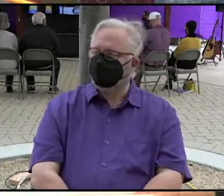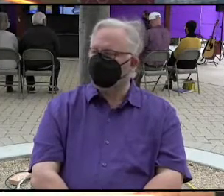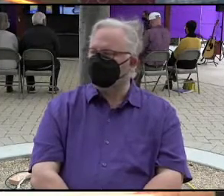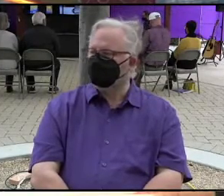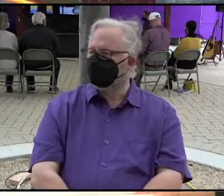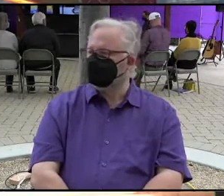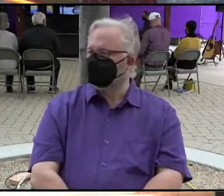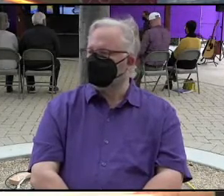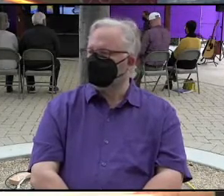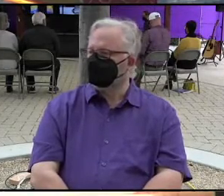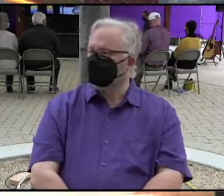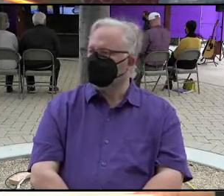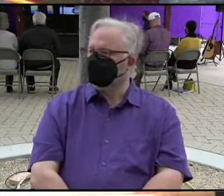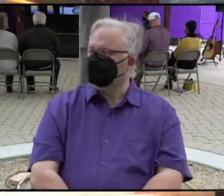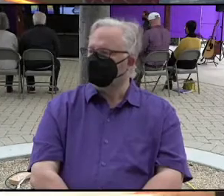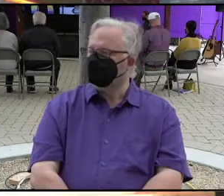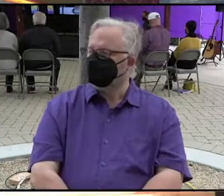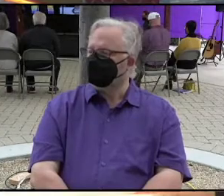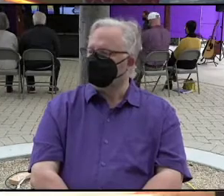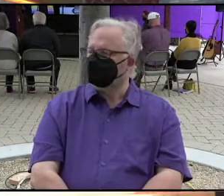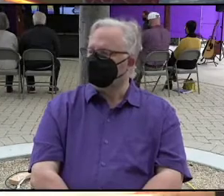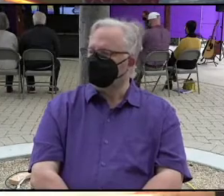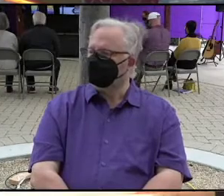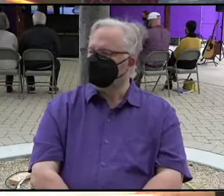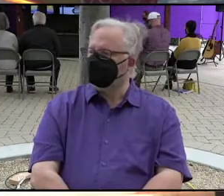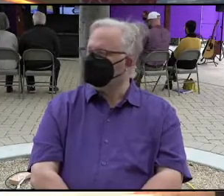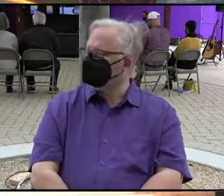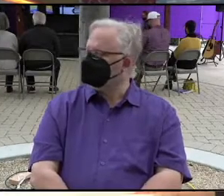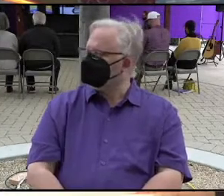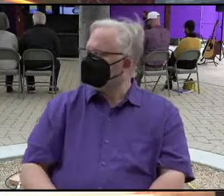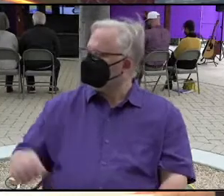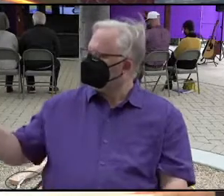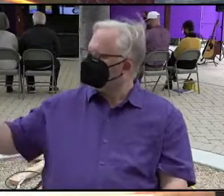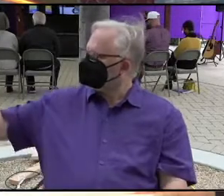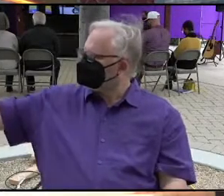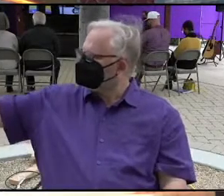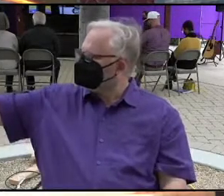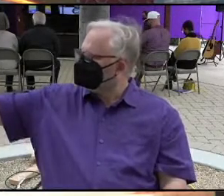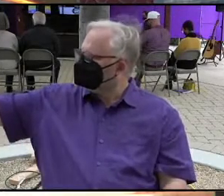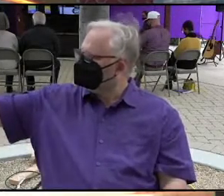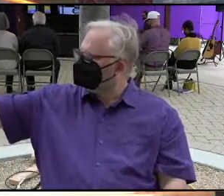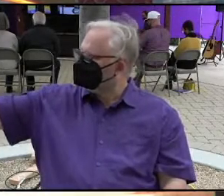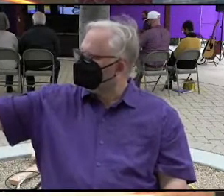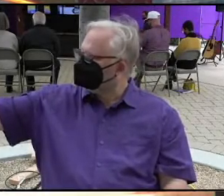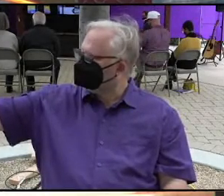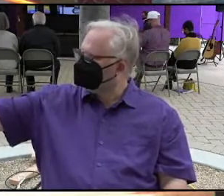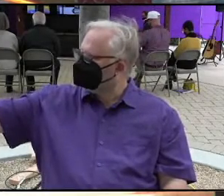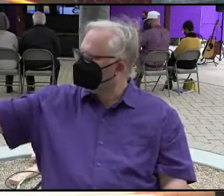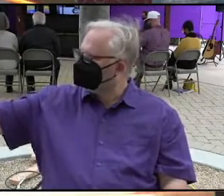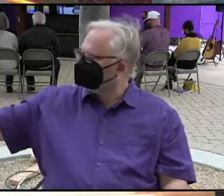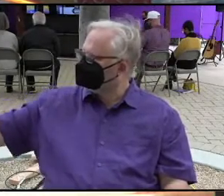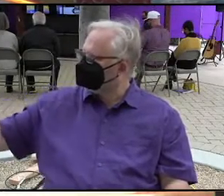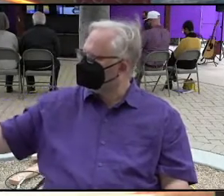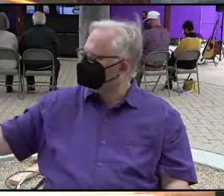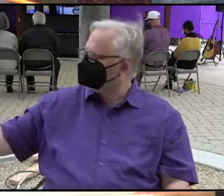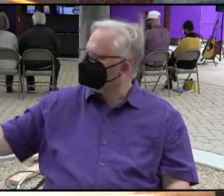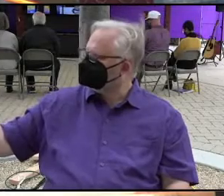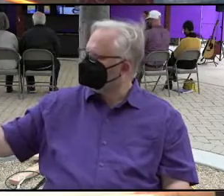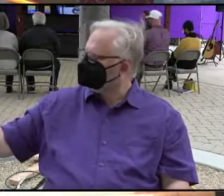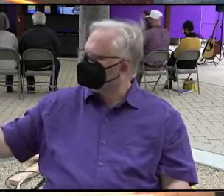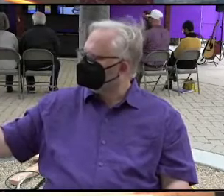favor a buscar a Steve Gelb o Armin o Rhea Kuhlman después del servicio. También, si quiere, puede buscar